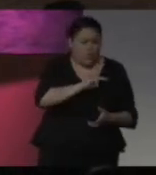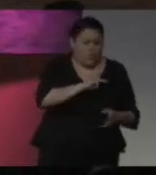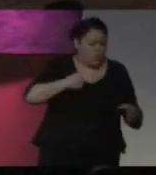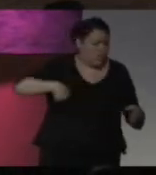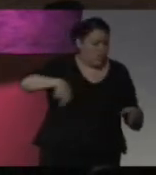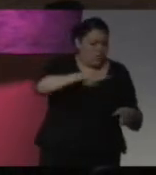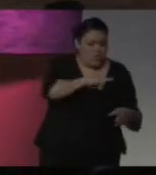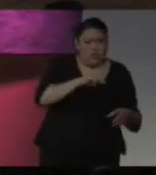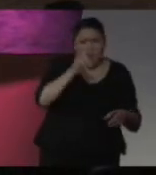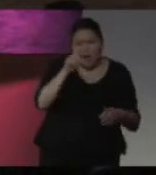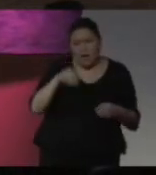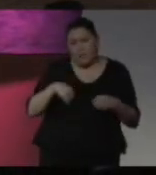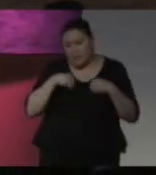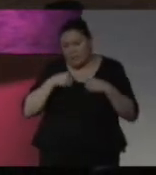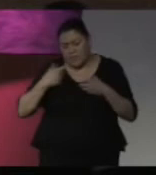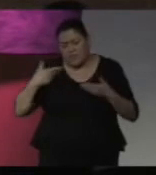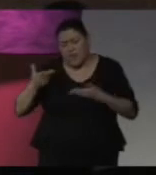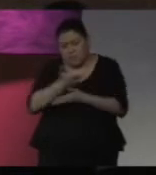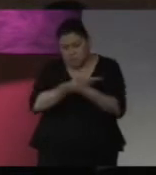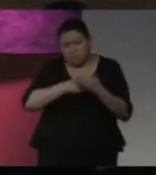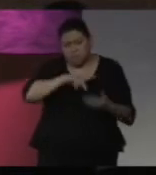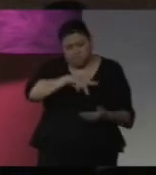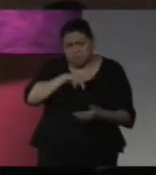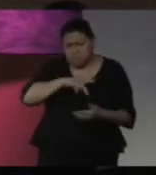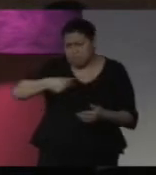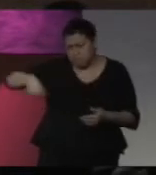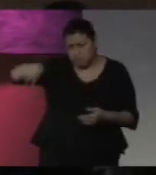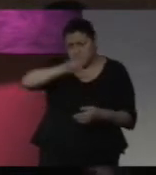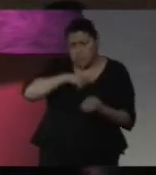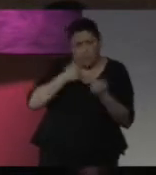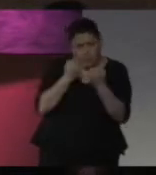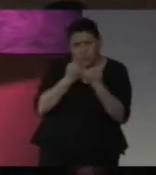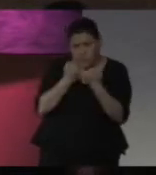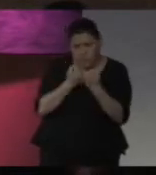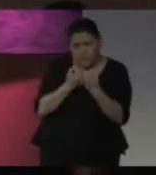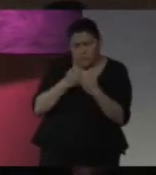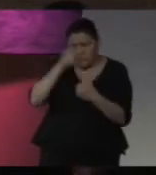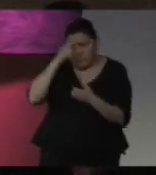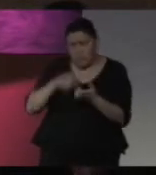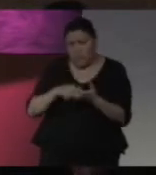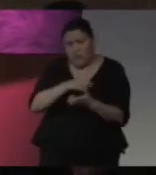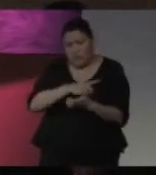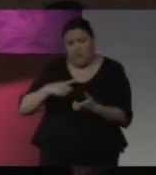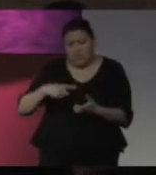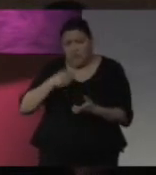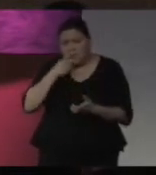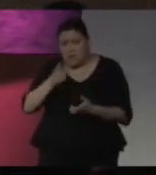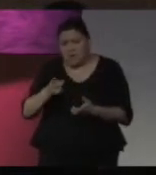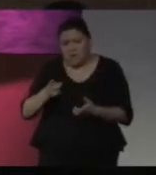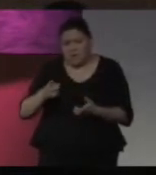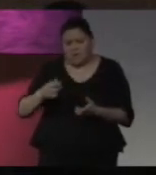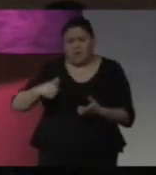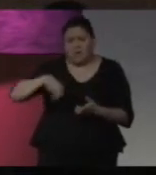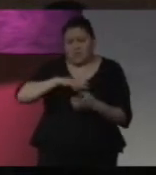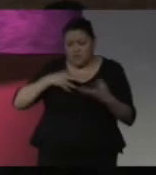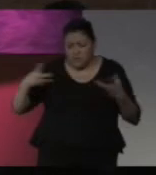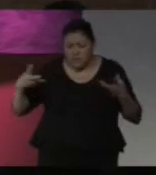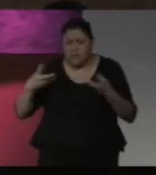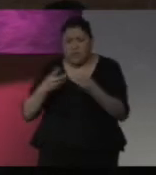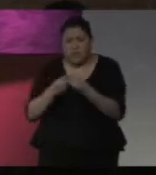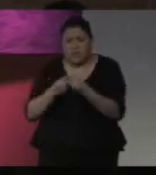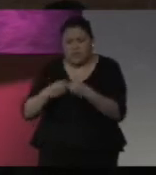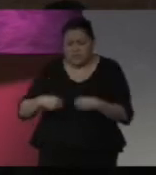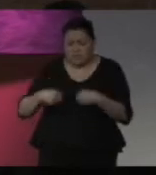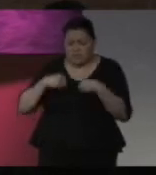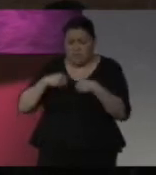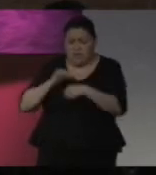es la vida, ¿no? Realmente yo creo que el lema debiera de ser es vamos por la defensa de la